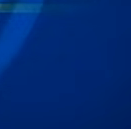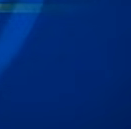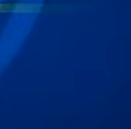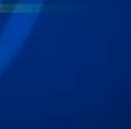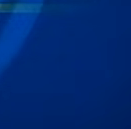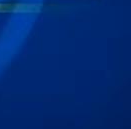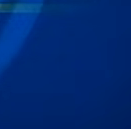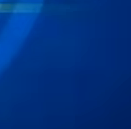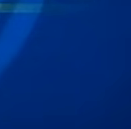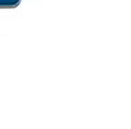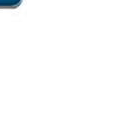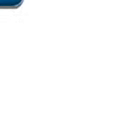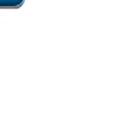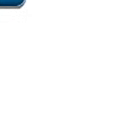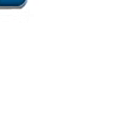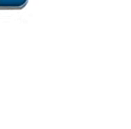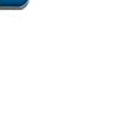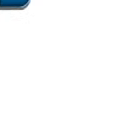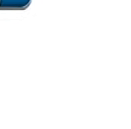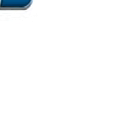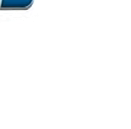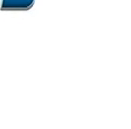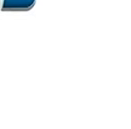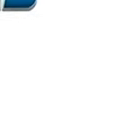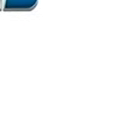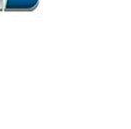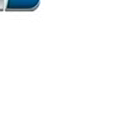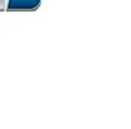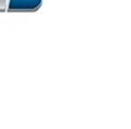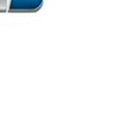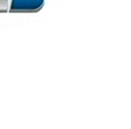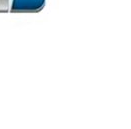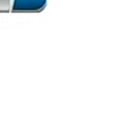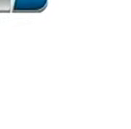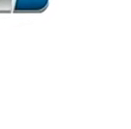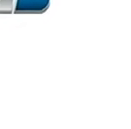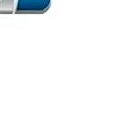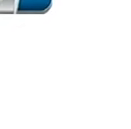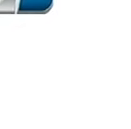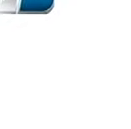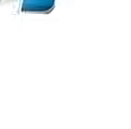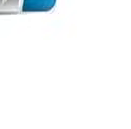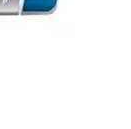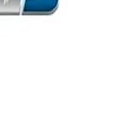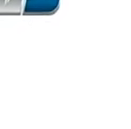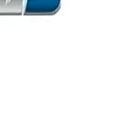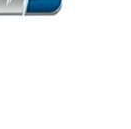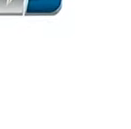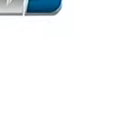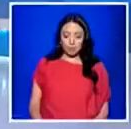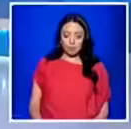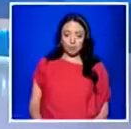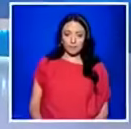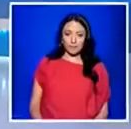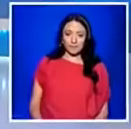Con el auspicio de Nuevo Chery Tigo 7 Pro Híbrido. Más pro, menos consumo.